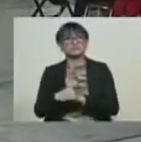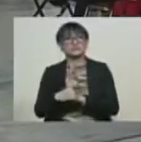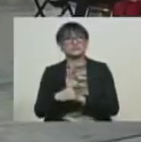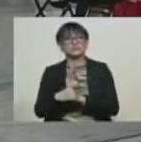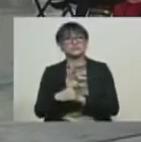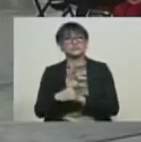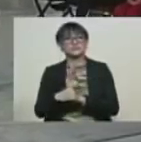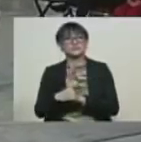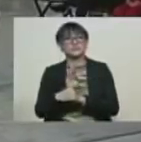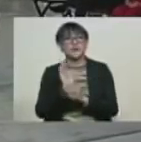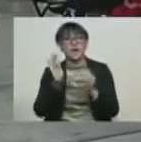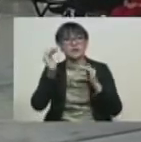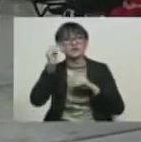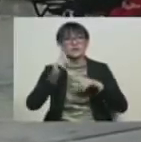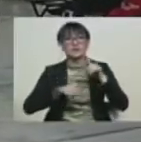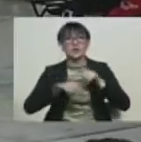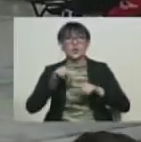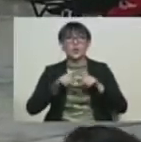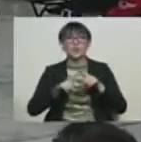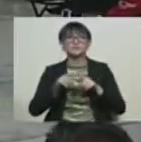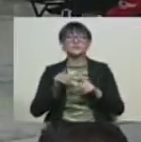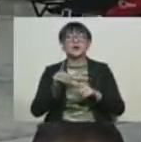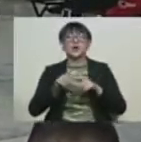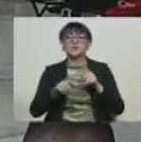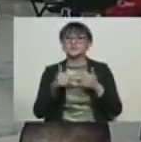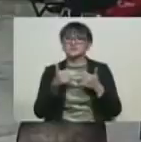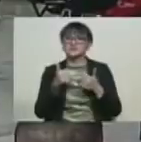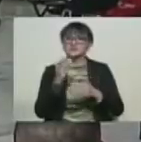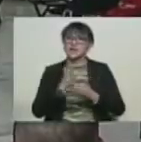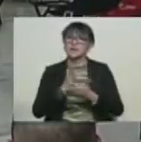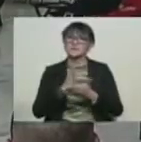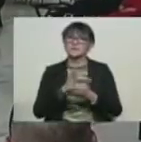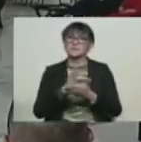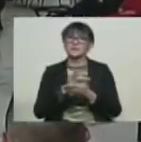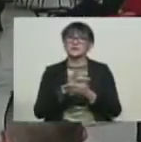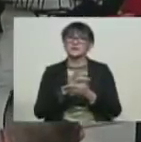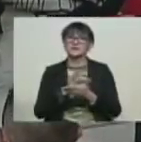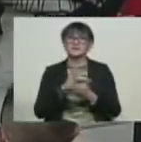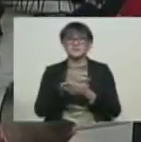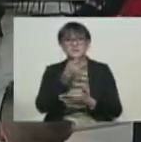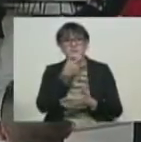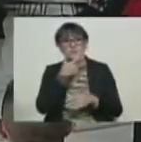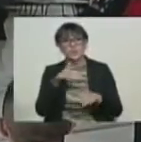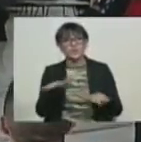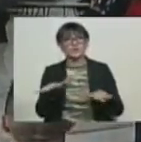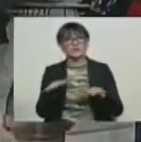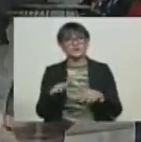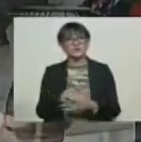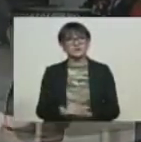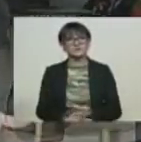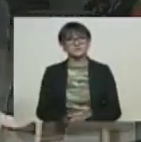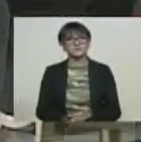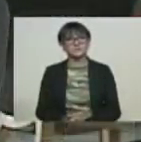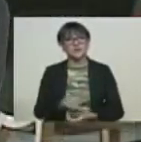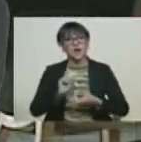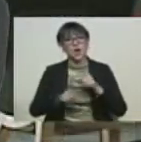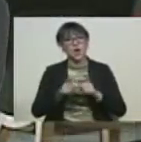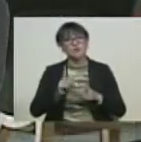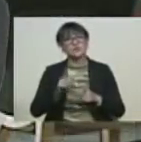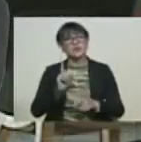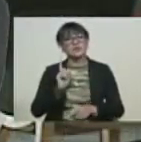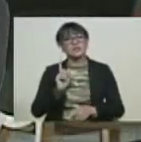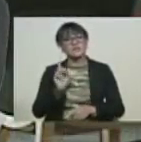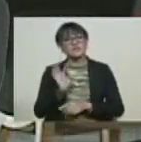conservación. Atender las cosas para que las cosas siempre estén bien, siempre estén bonitas. Las cosas deben